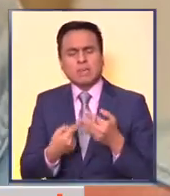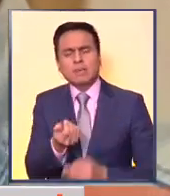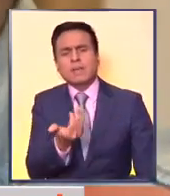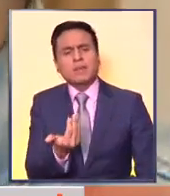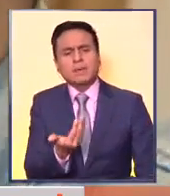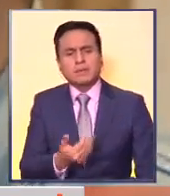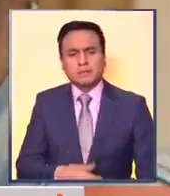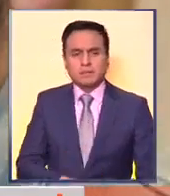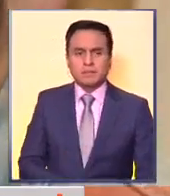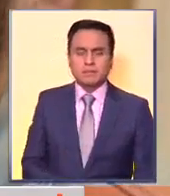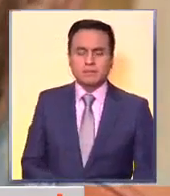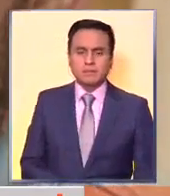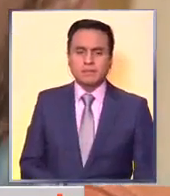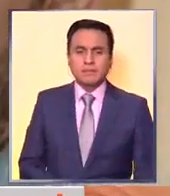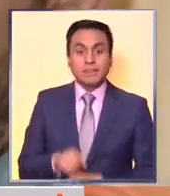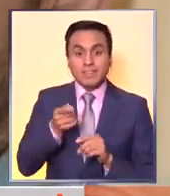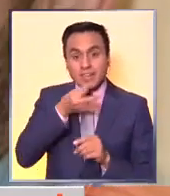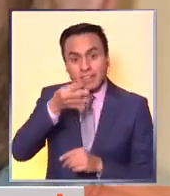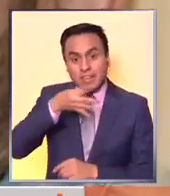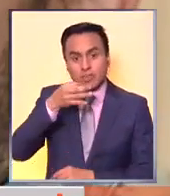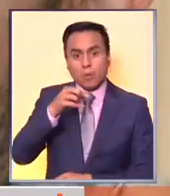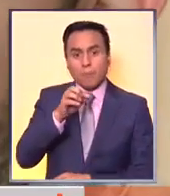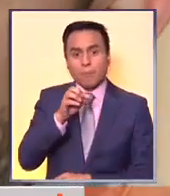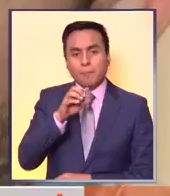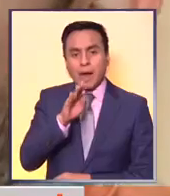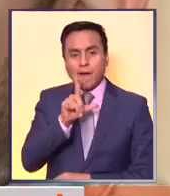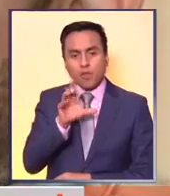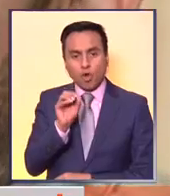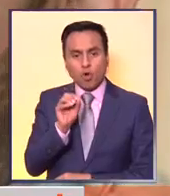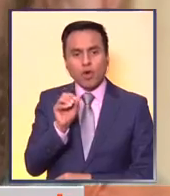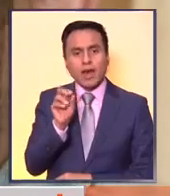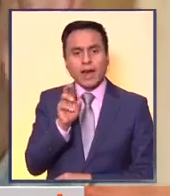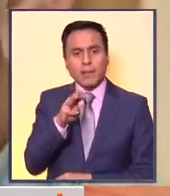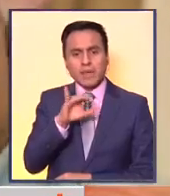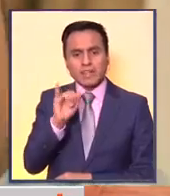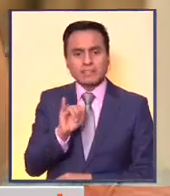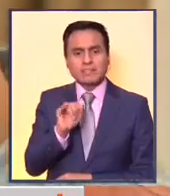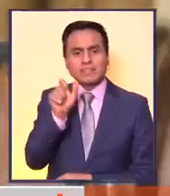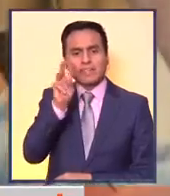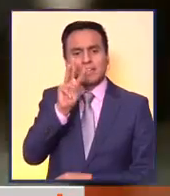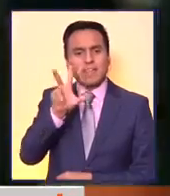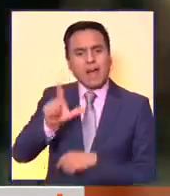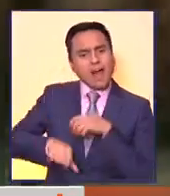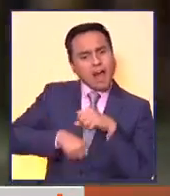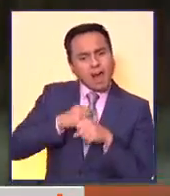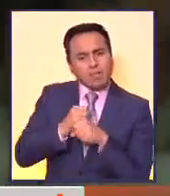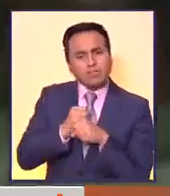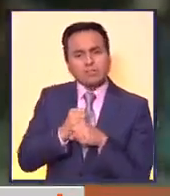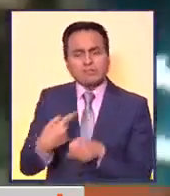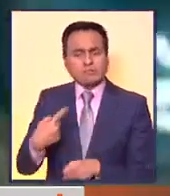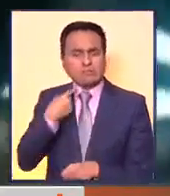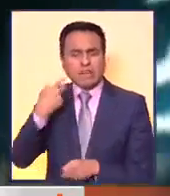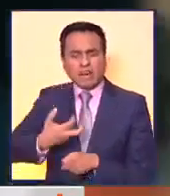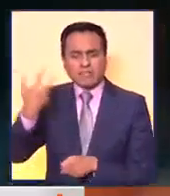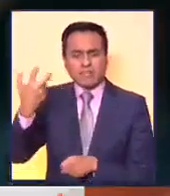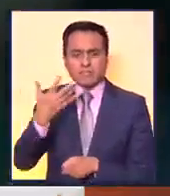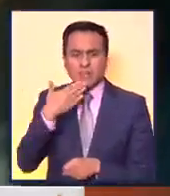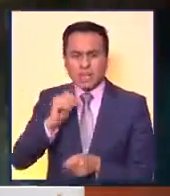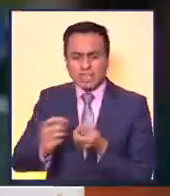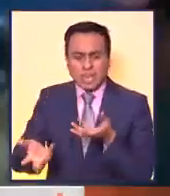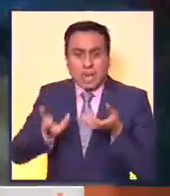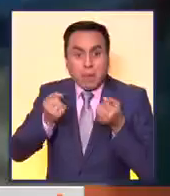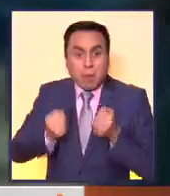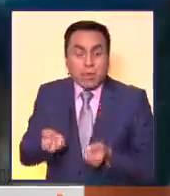sé yo. Es el relato de Pablo Ramírez Arias, de 37 años, víctima de un asalto y un ataque que pudo haber